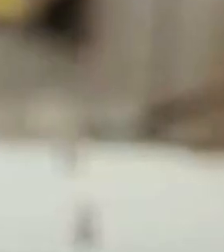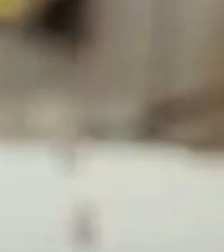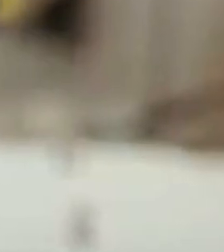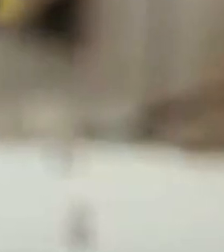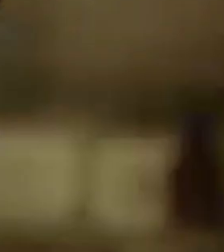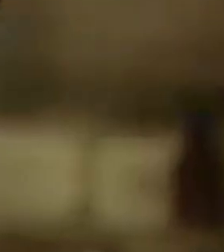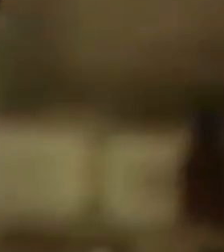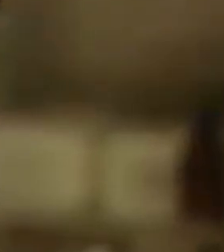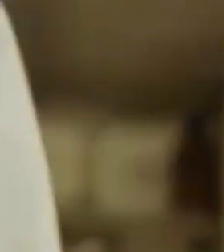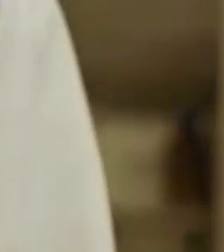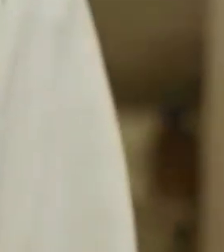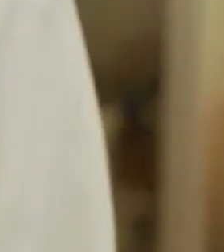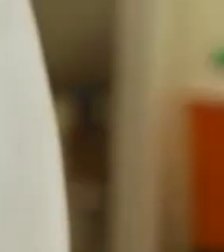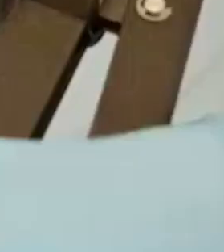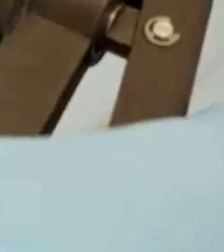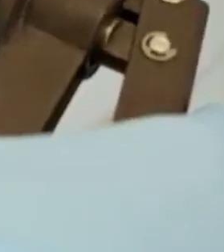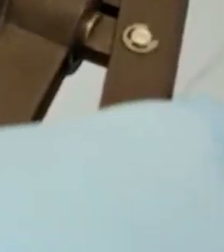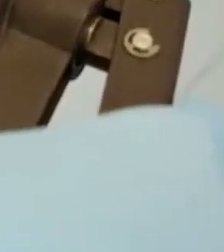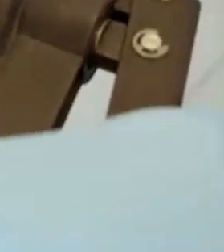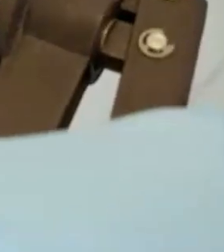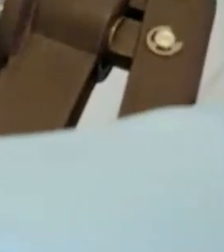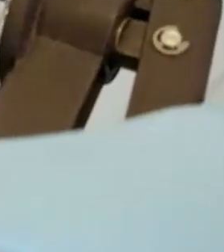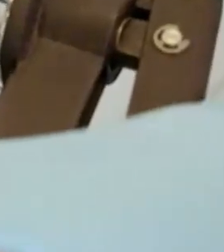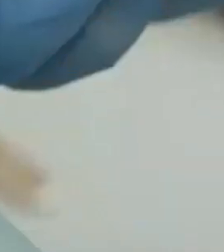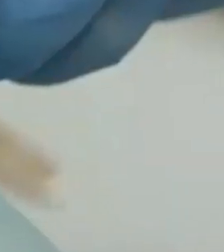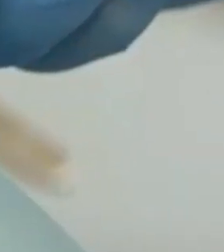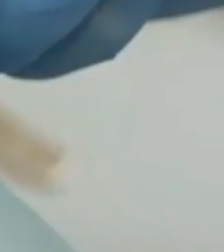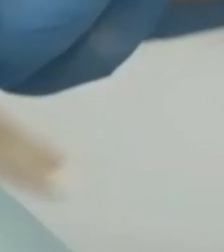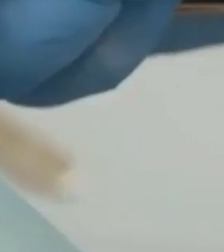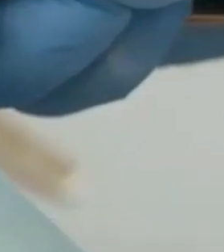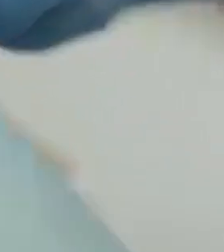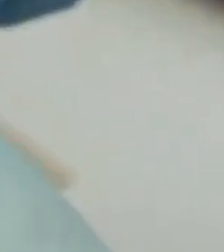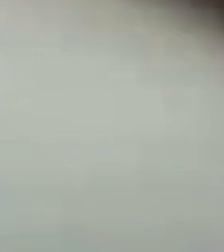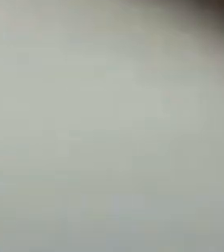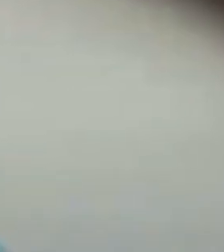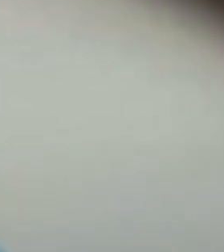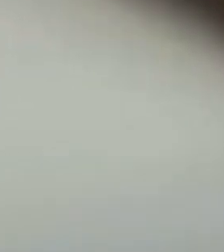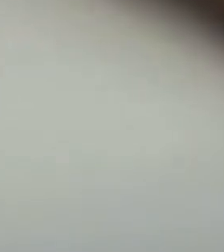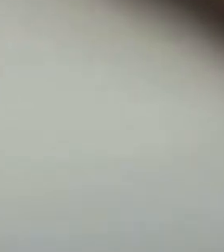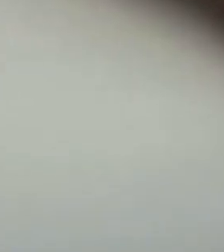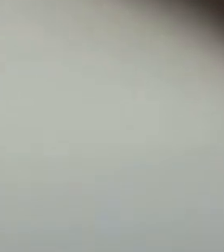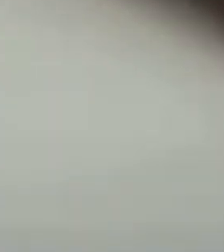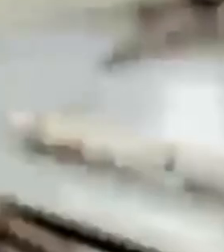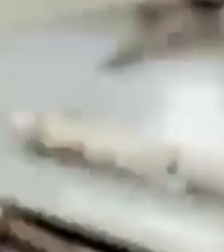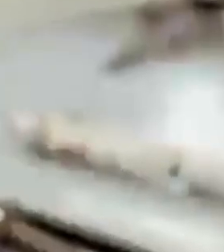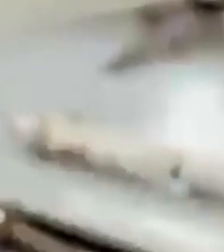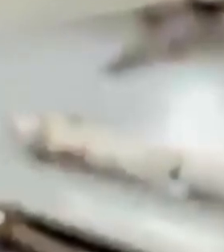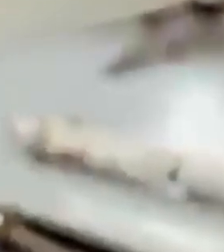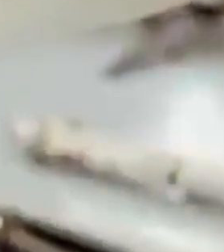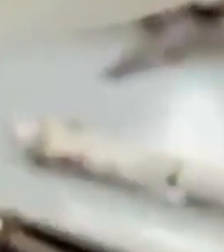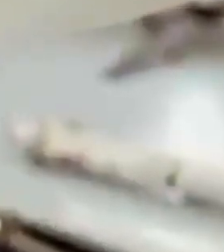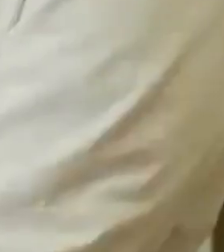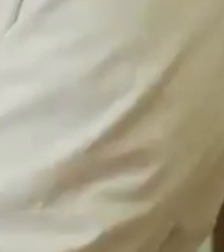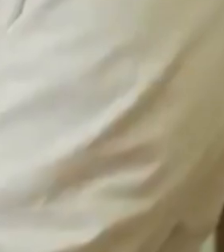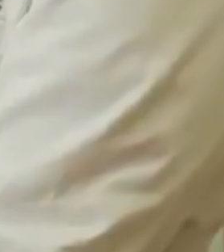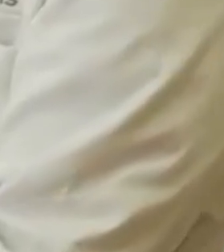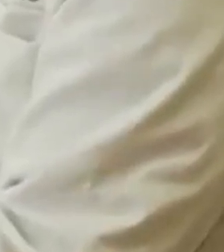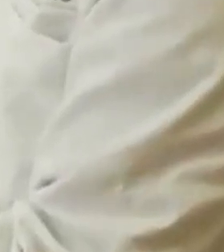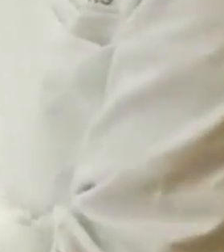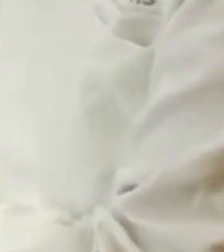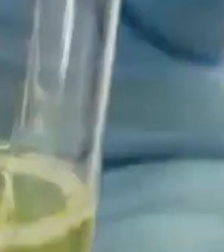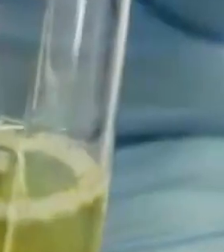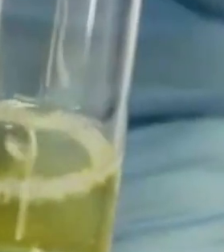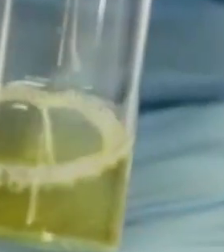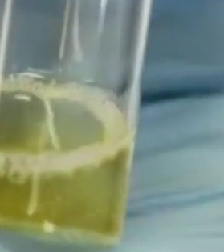¿Por qué lo decimos? Nos hemos dado a la tarea de abrir un vapeador y lo que encontramos no es tan bonito como lo